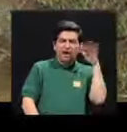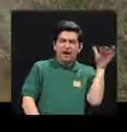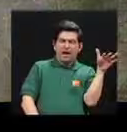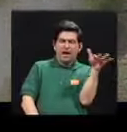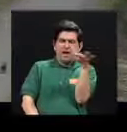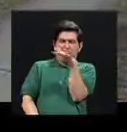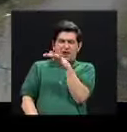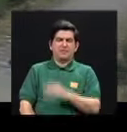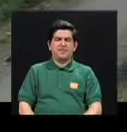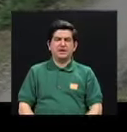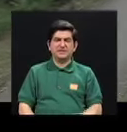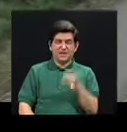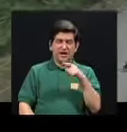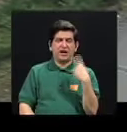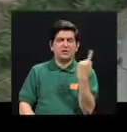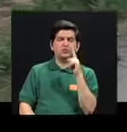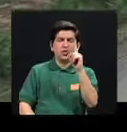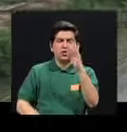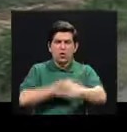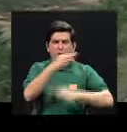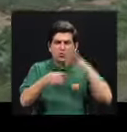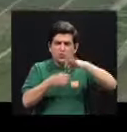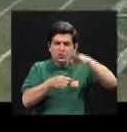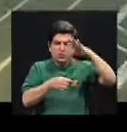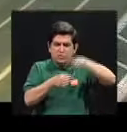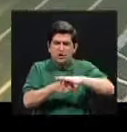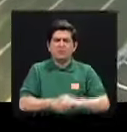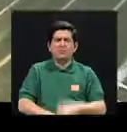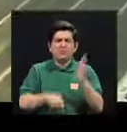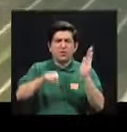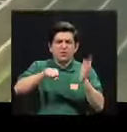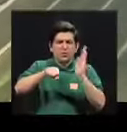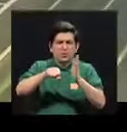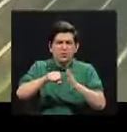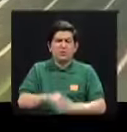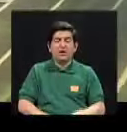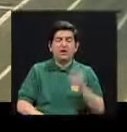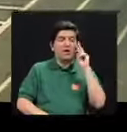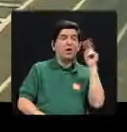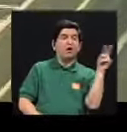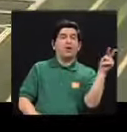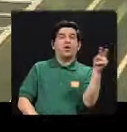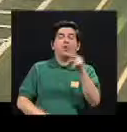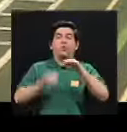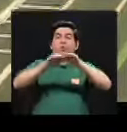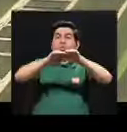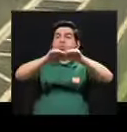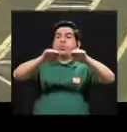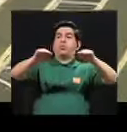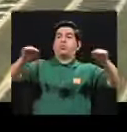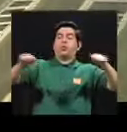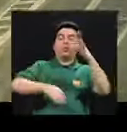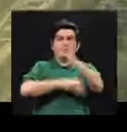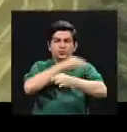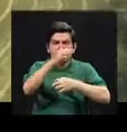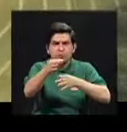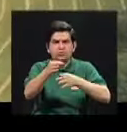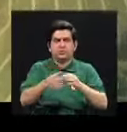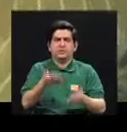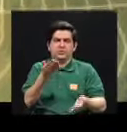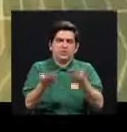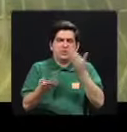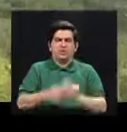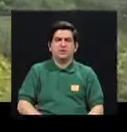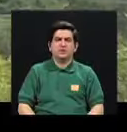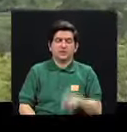El paisaje de un monocultivo extenso donde los sembradíos de piña llenan nuestra vista hasta el horizonte debería ser